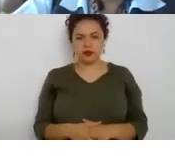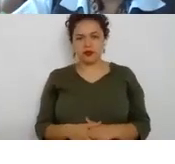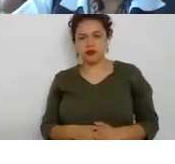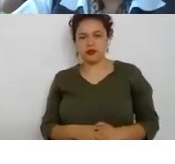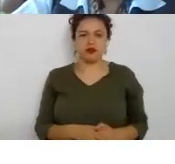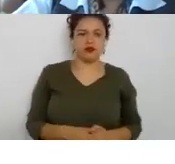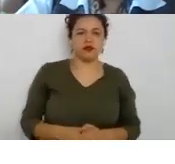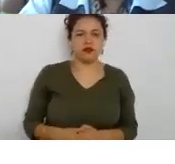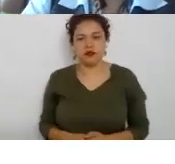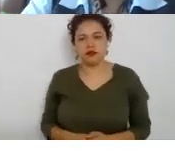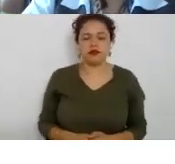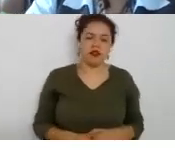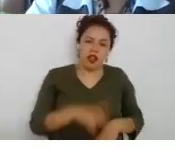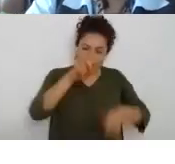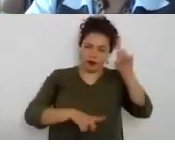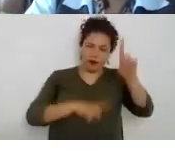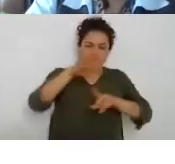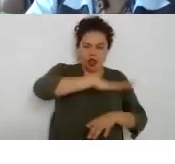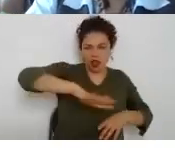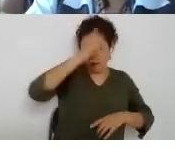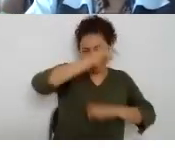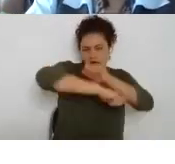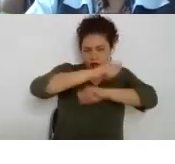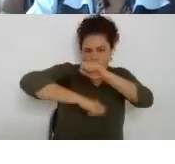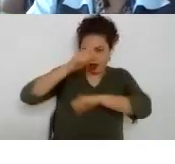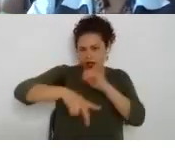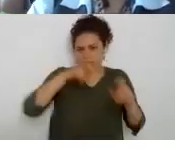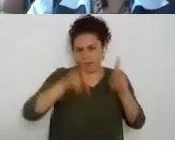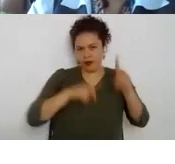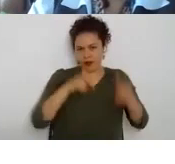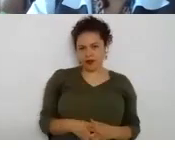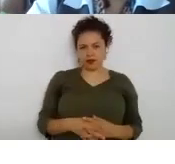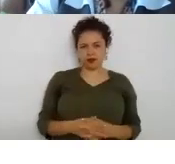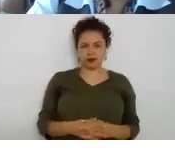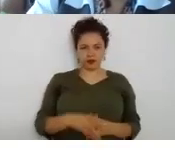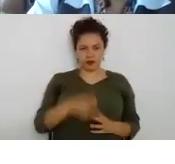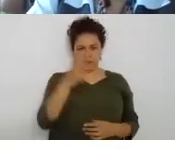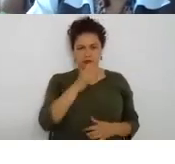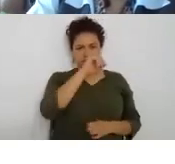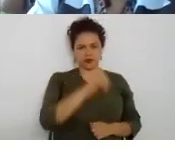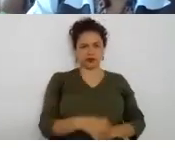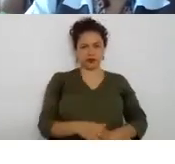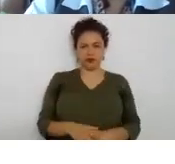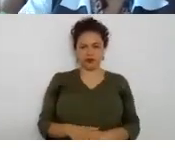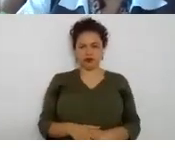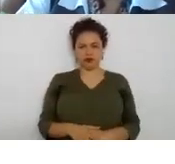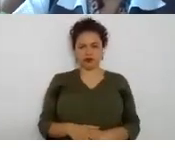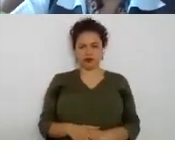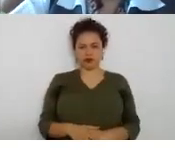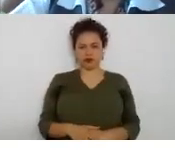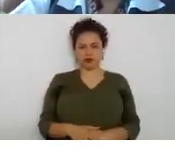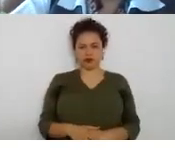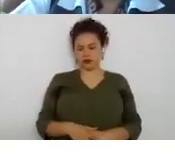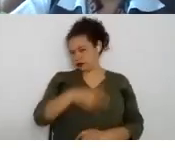zona a vendar, la extremidad que se vaya a vendar. Exactamente. Debemos tener en cuenta, como